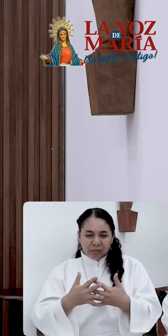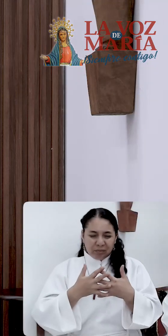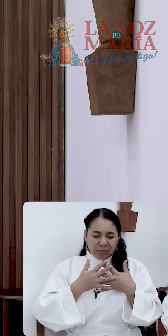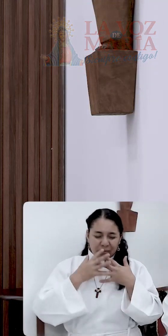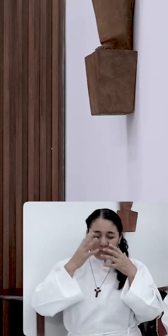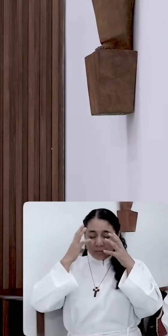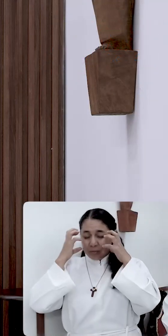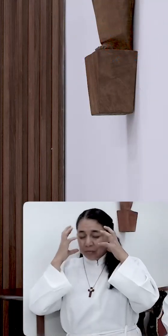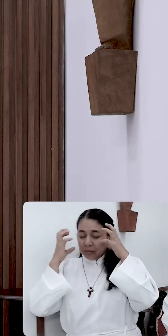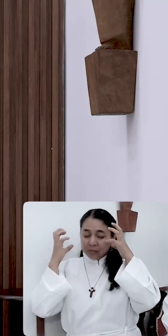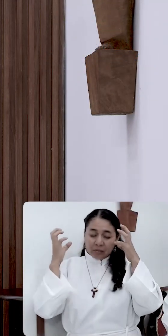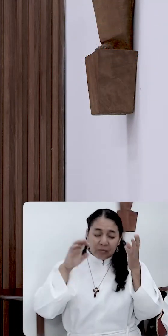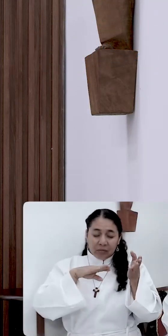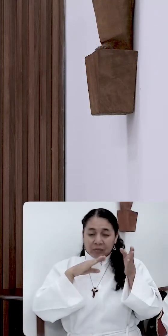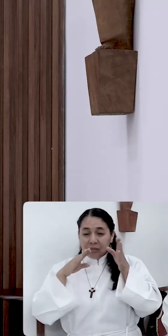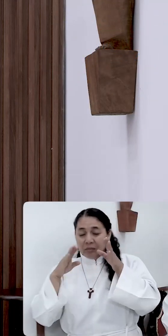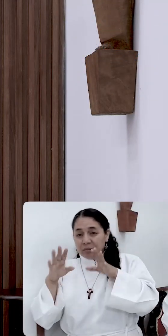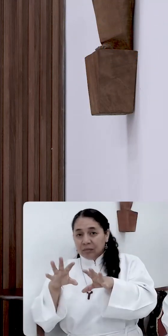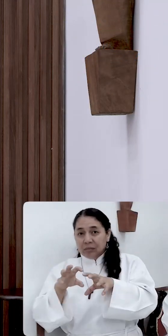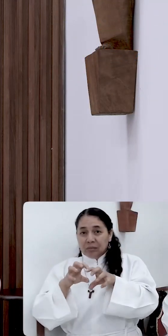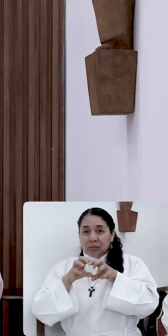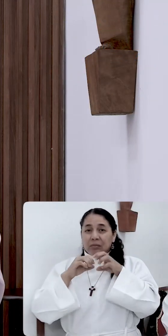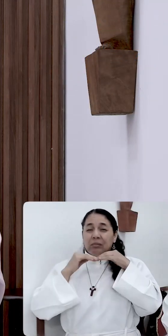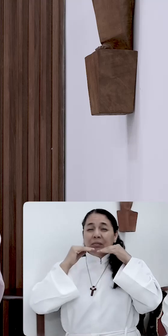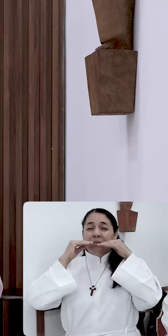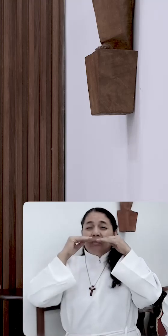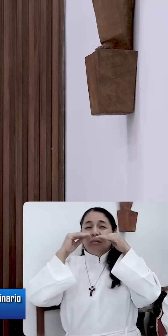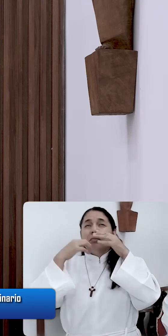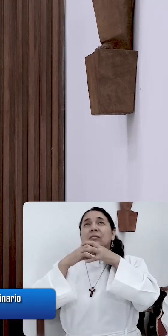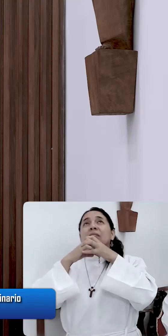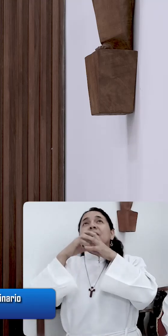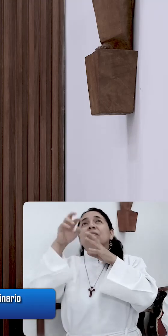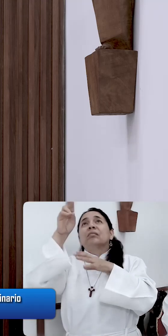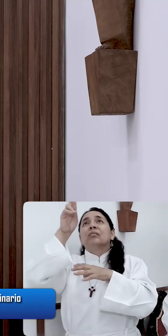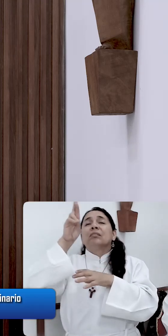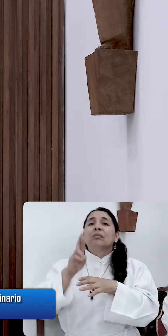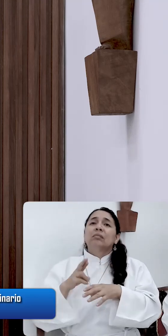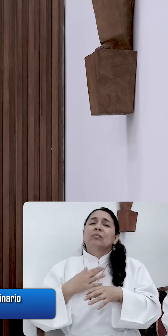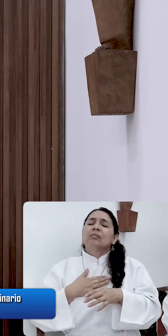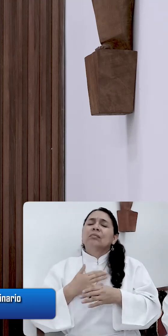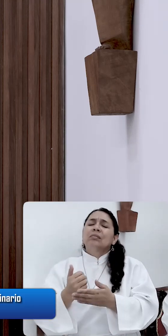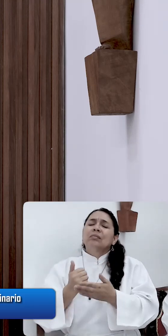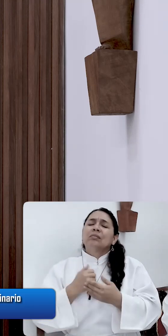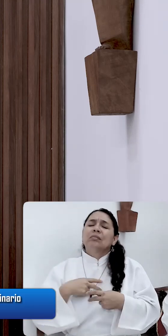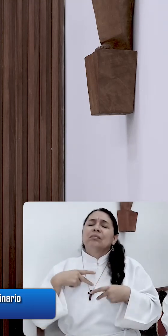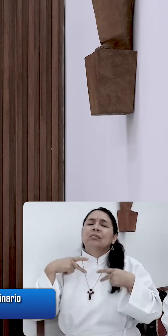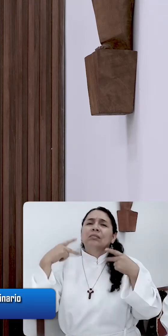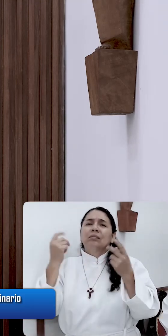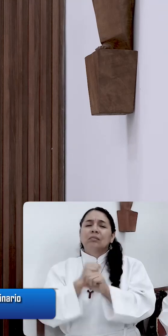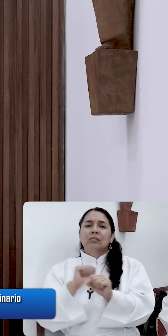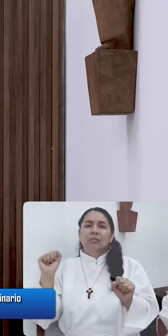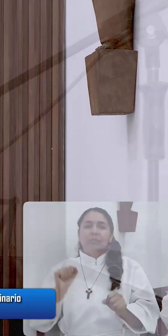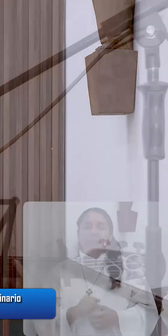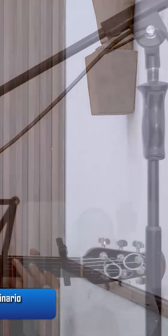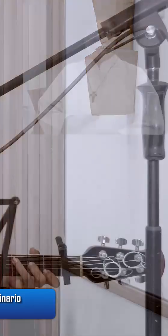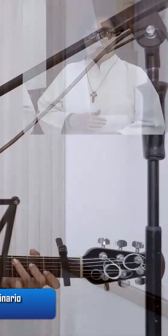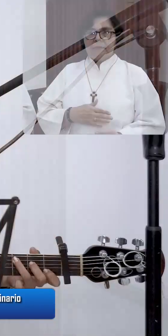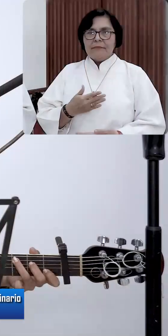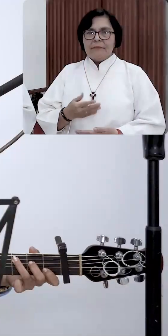me alcanzaron y me ahogaban. Entonces rogué al Señor que la vida me salvara.